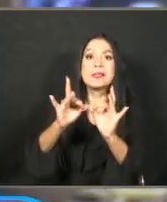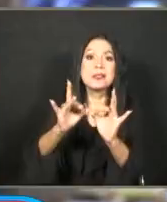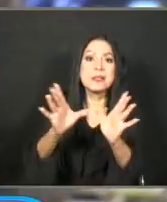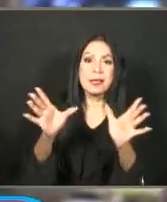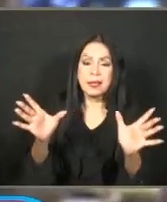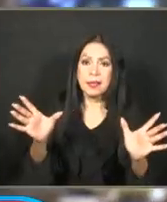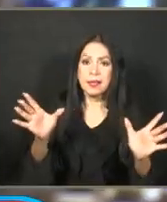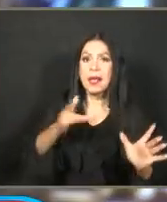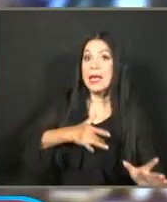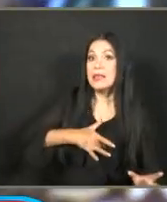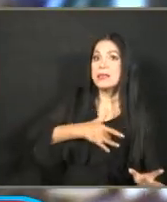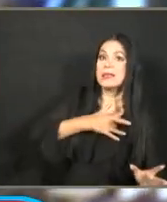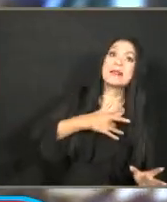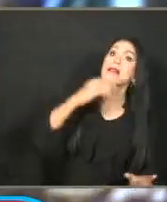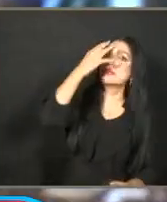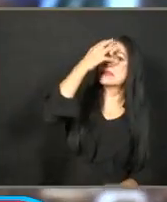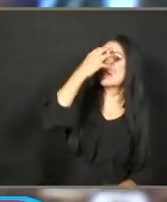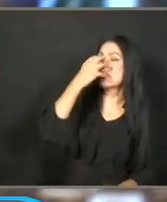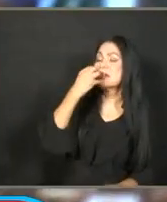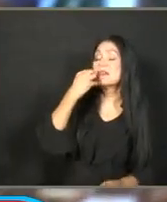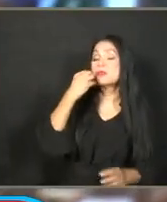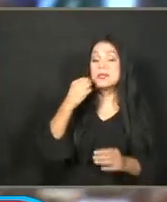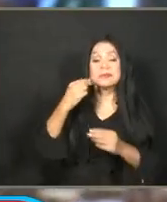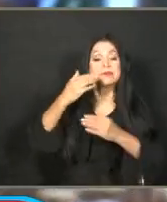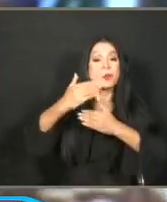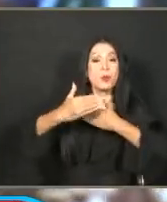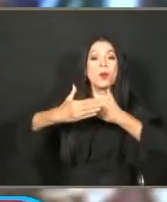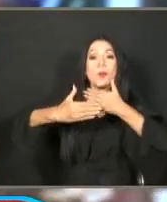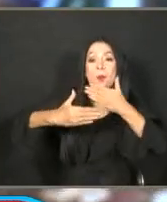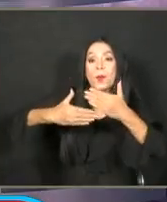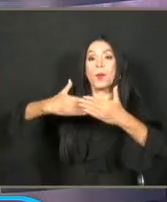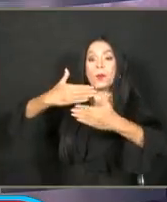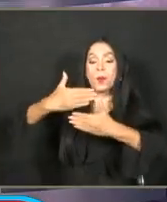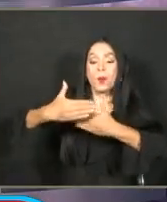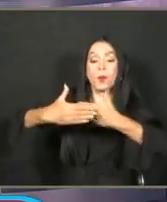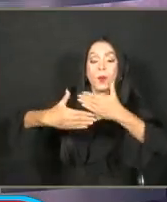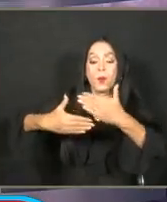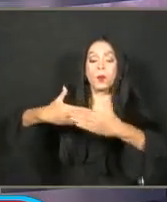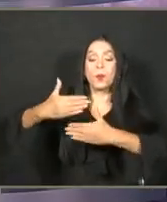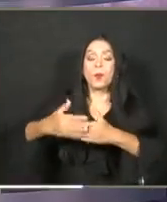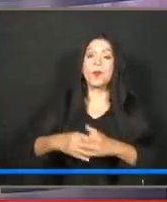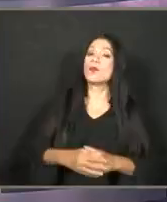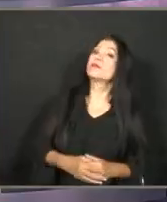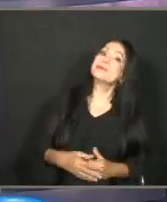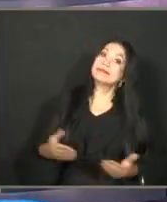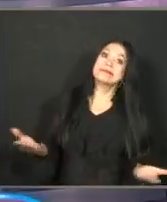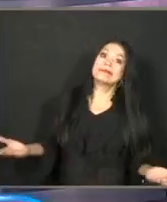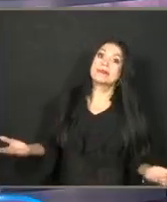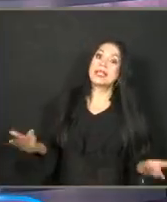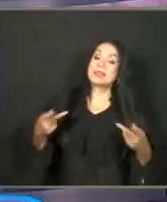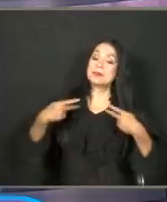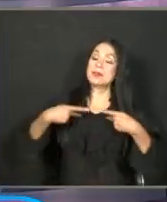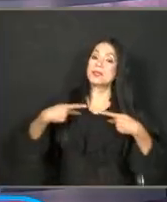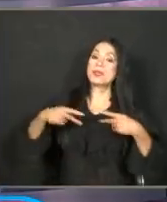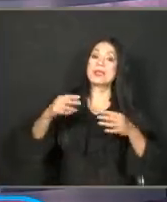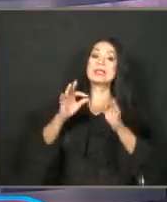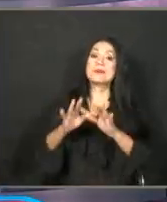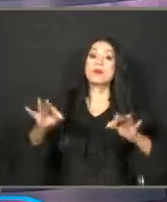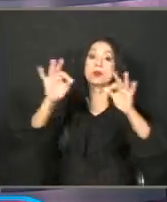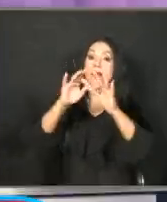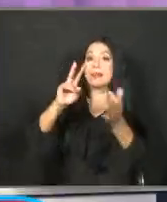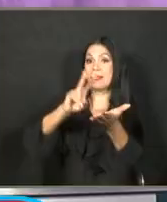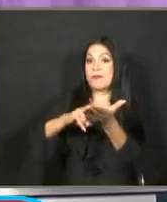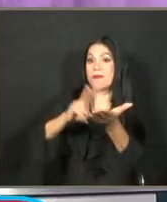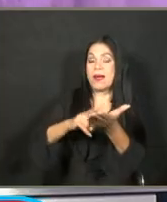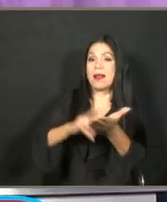uno cae en cuenta de que comparto un poco de sólo como que la vida no son los lugares y no son las personas que están en los lugares no pero claro el momento si que